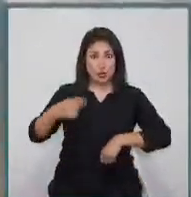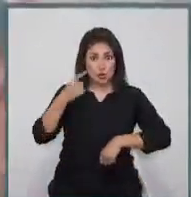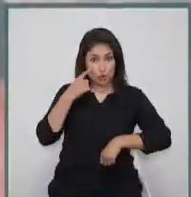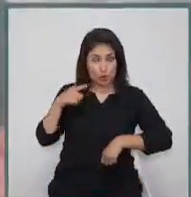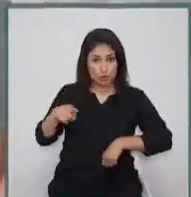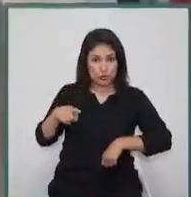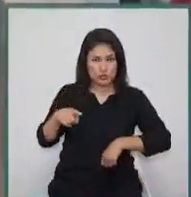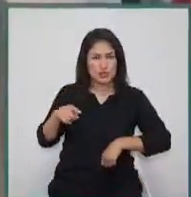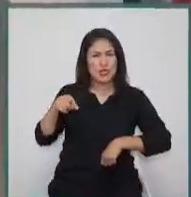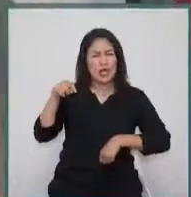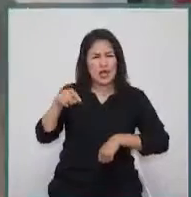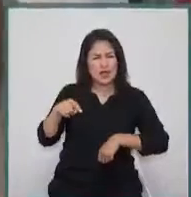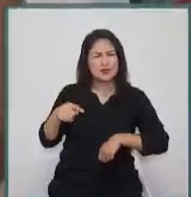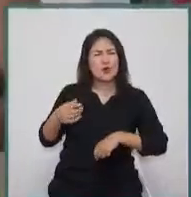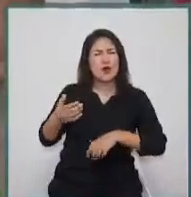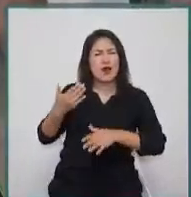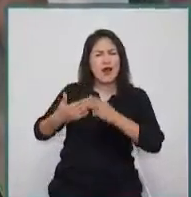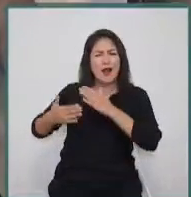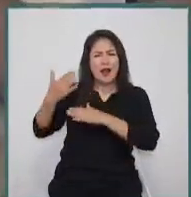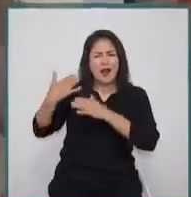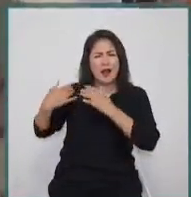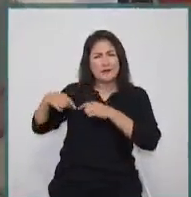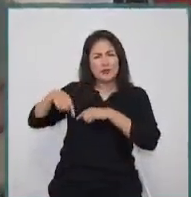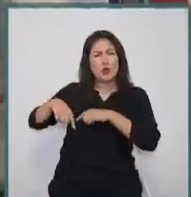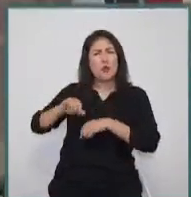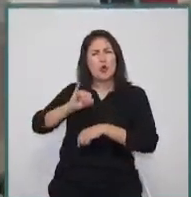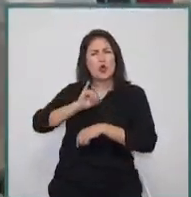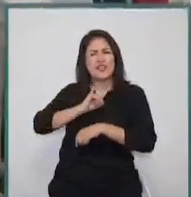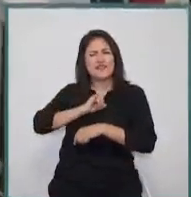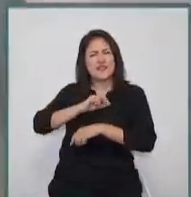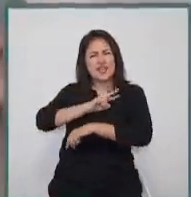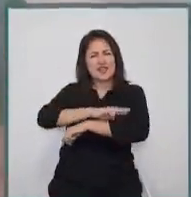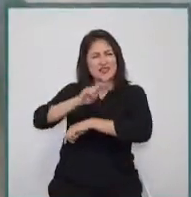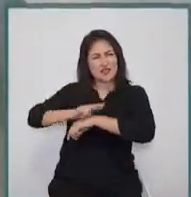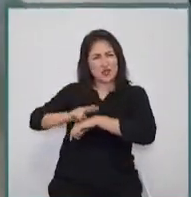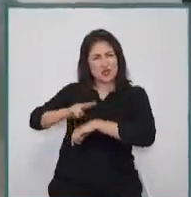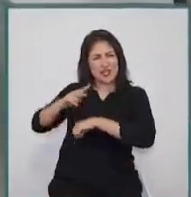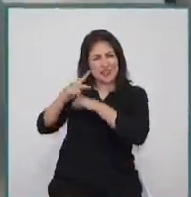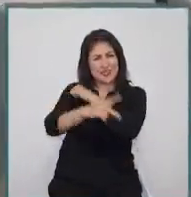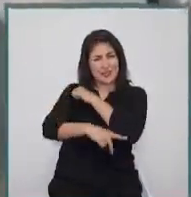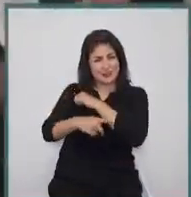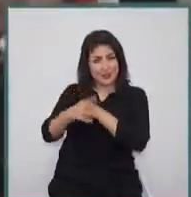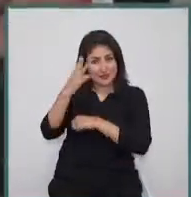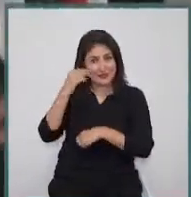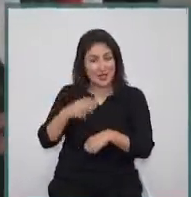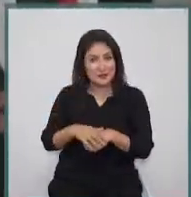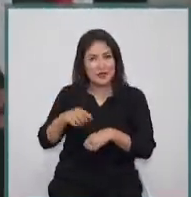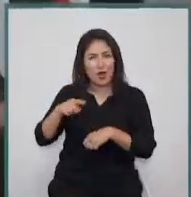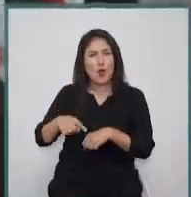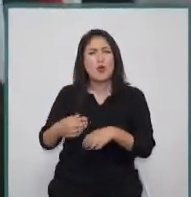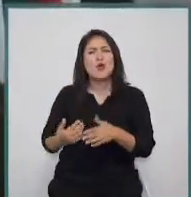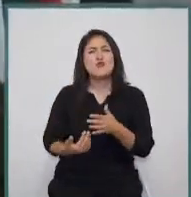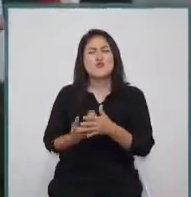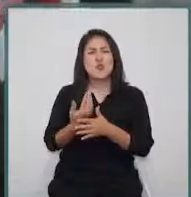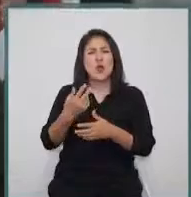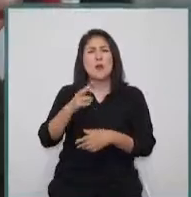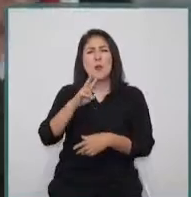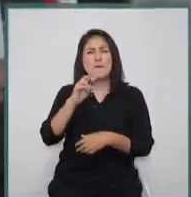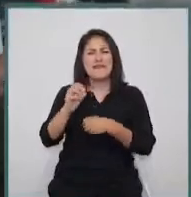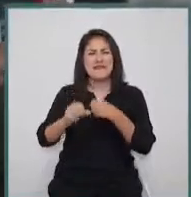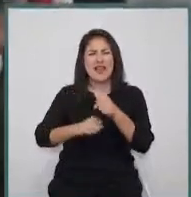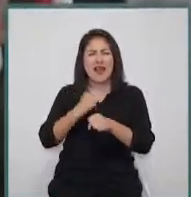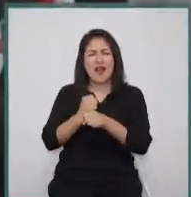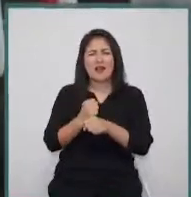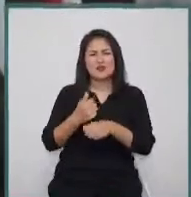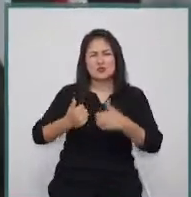Huanca, ¿lo conocen? ¿Sabías que es uno de los ejes principales de nuestra identidad regional y nacional? Nos encontramos en el lanzamiento